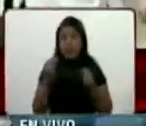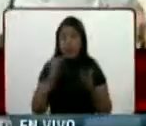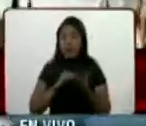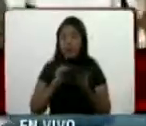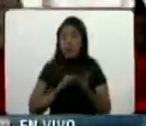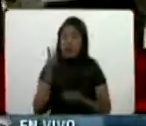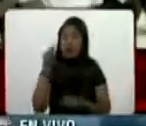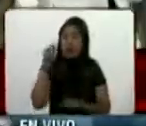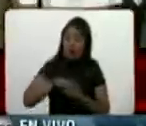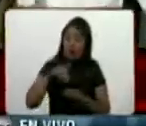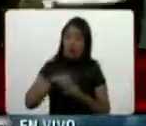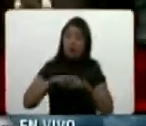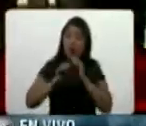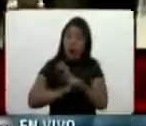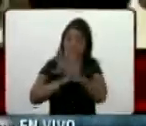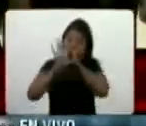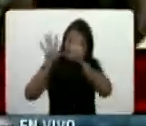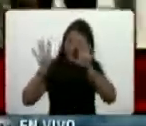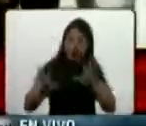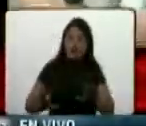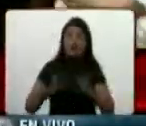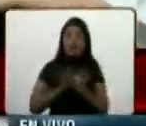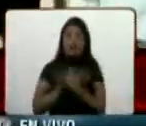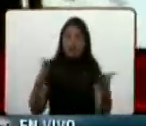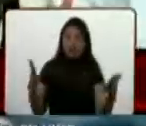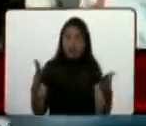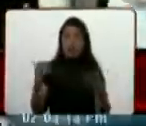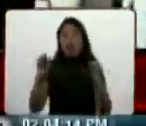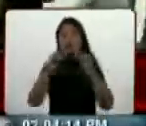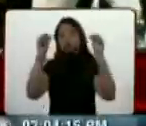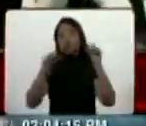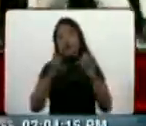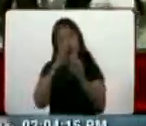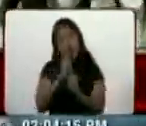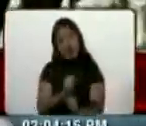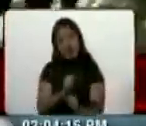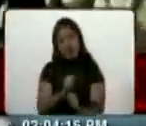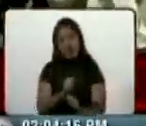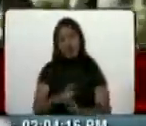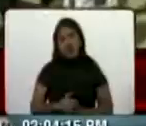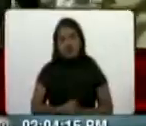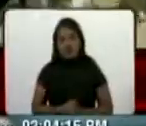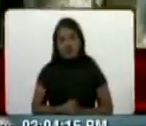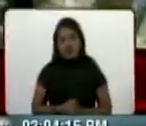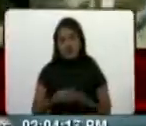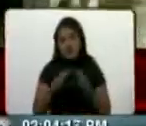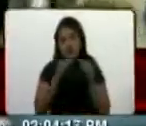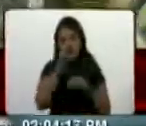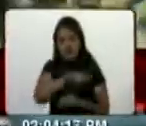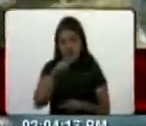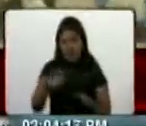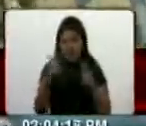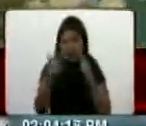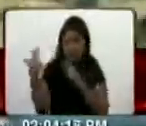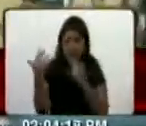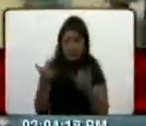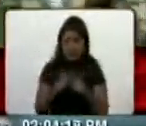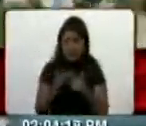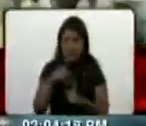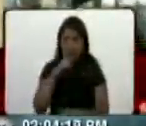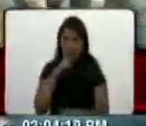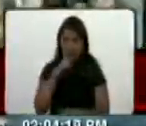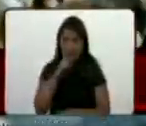son transparentes y que brindan todo el sistema de confiabilidad por parte de los ciudadanos. Vemos allí entonces Nicolás Maduro